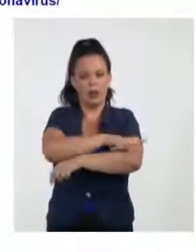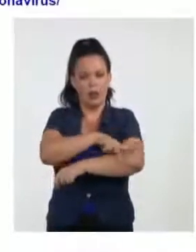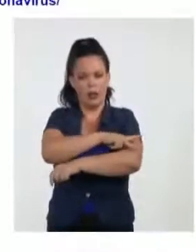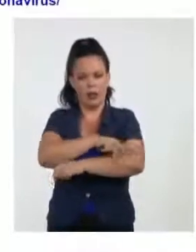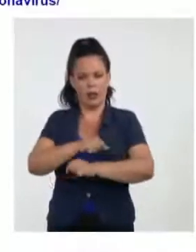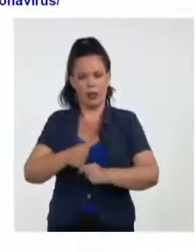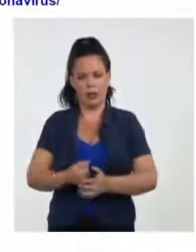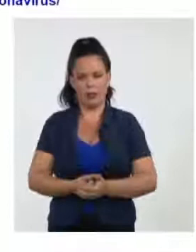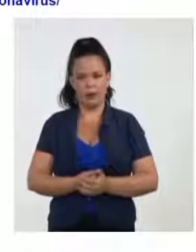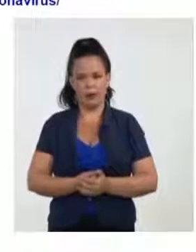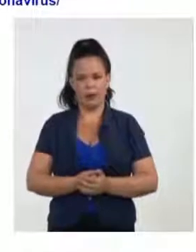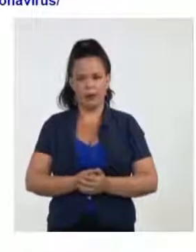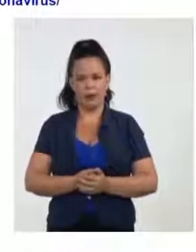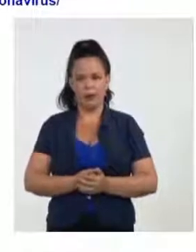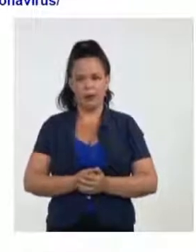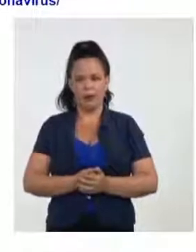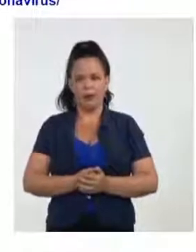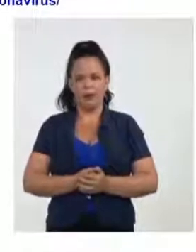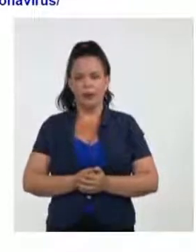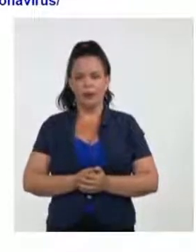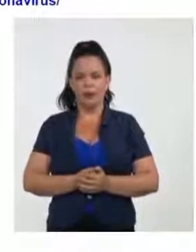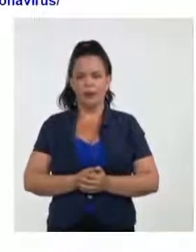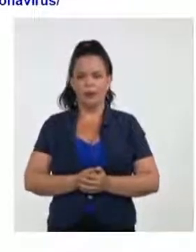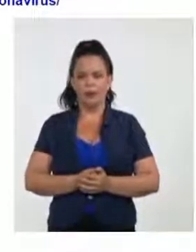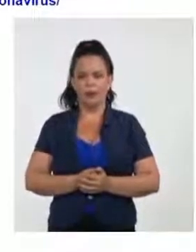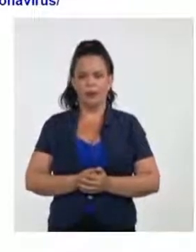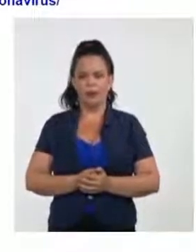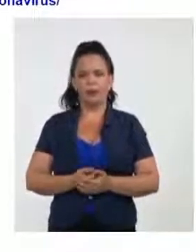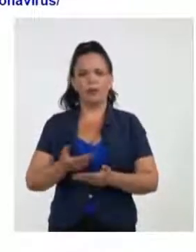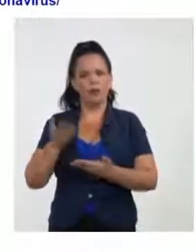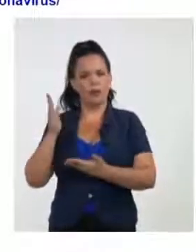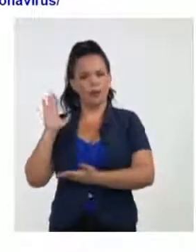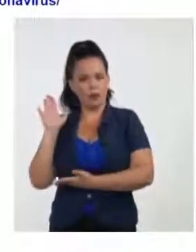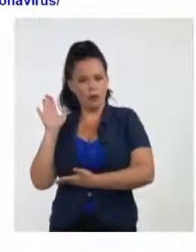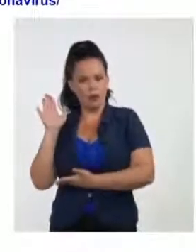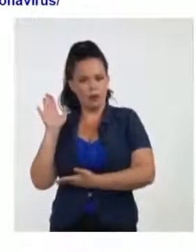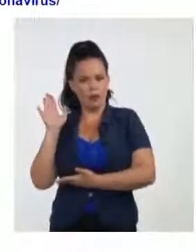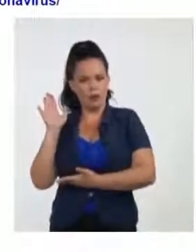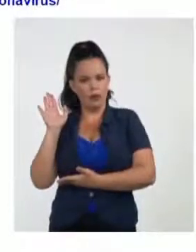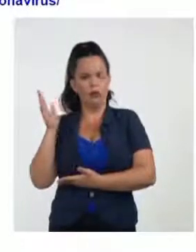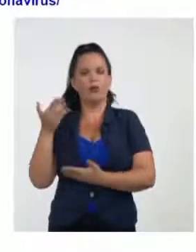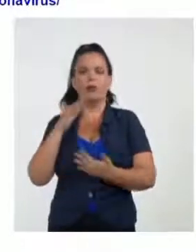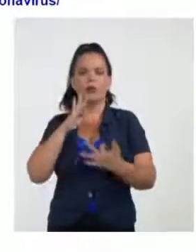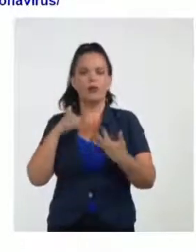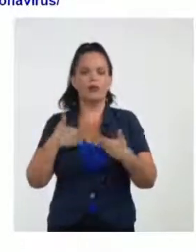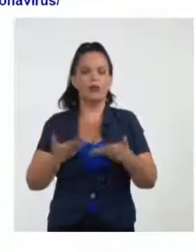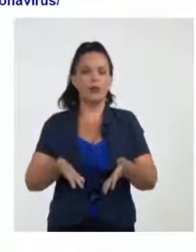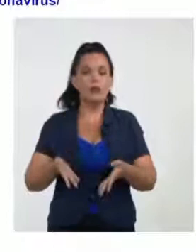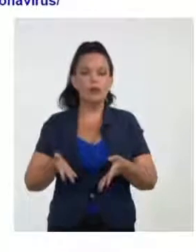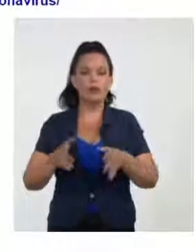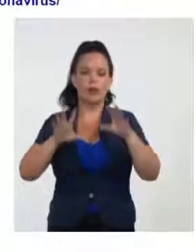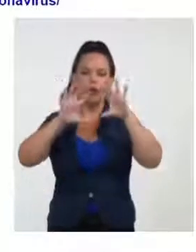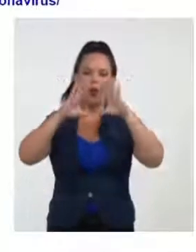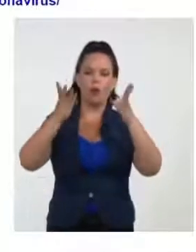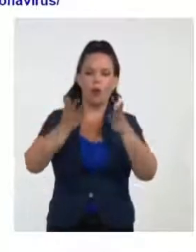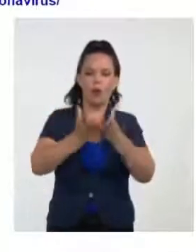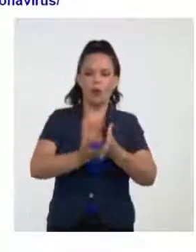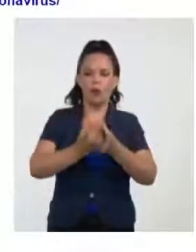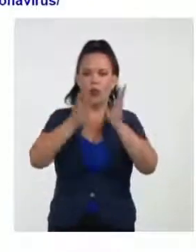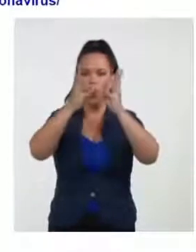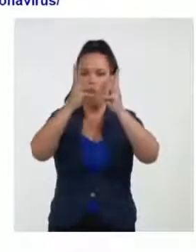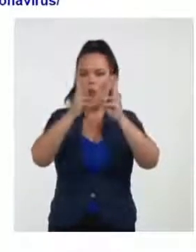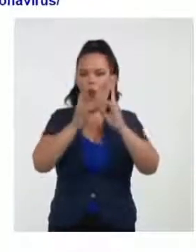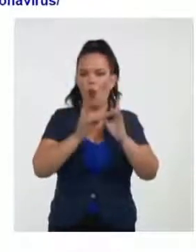otra pantalla? Ahí está. Ahí podemos ver la relación de los países con el número de casos, el